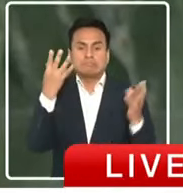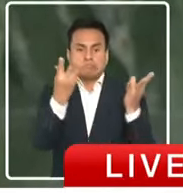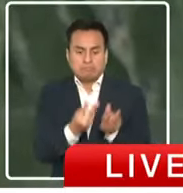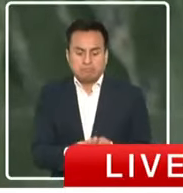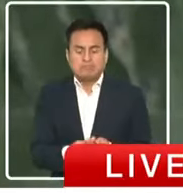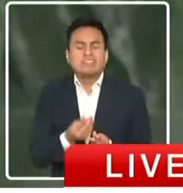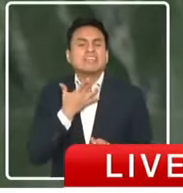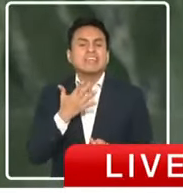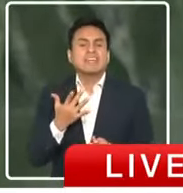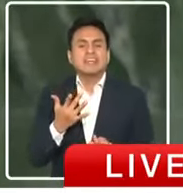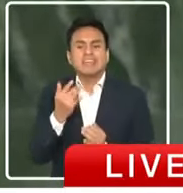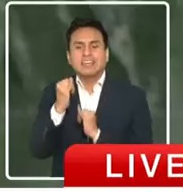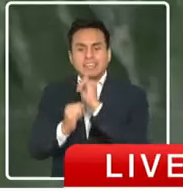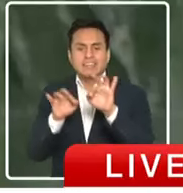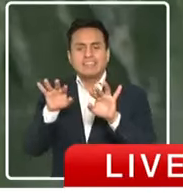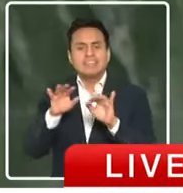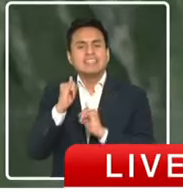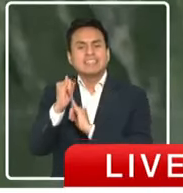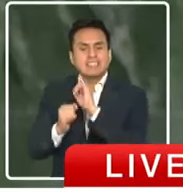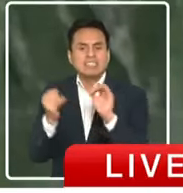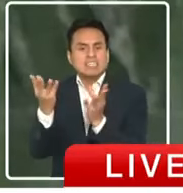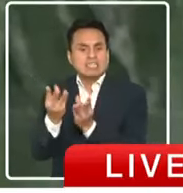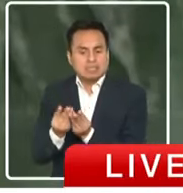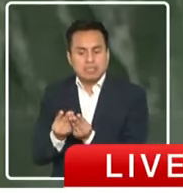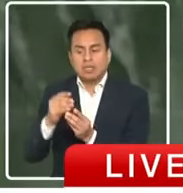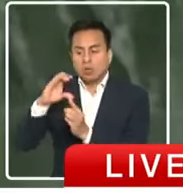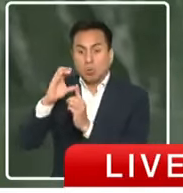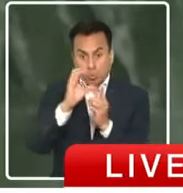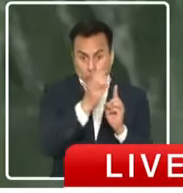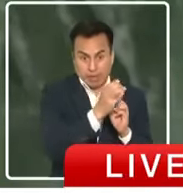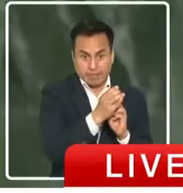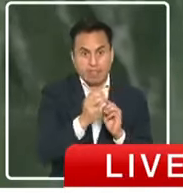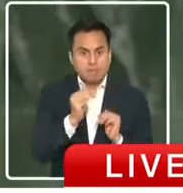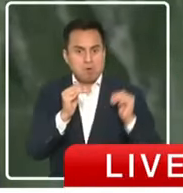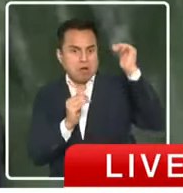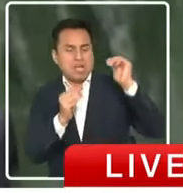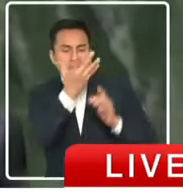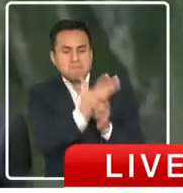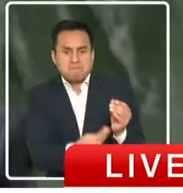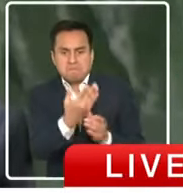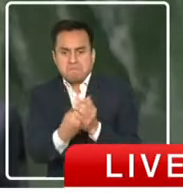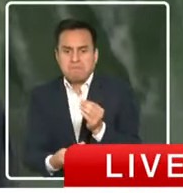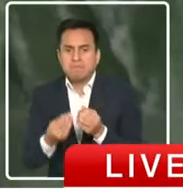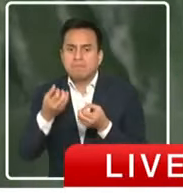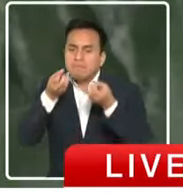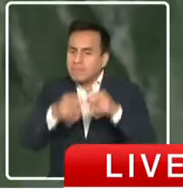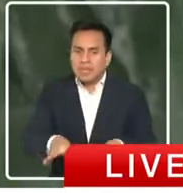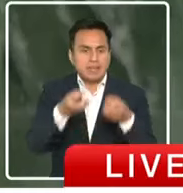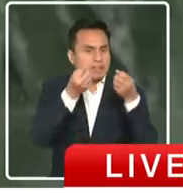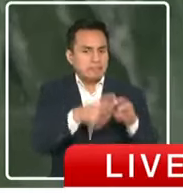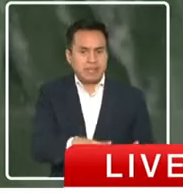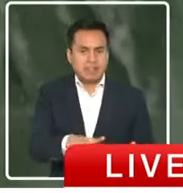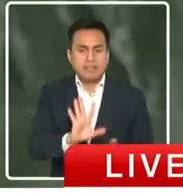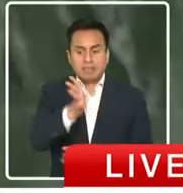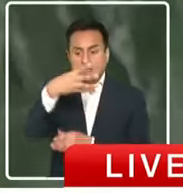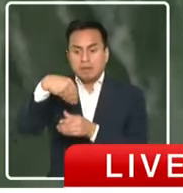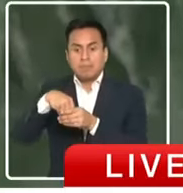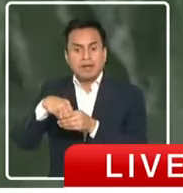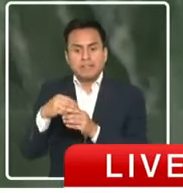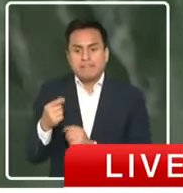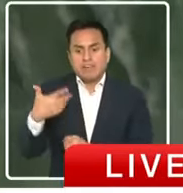el exterminio digital de culturas no hegemónicas, perdiendo con ello parte de